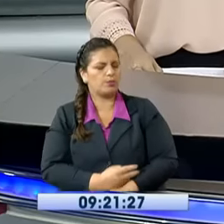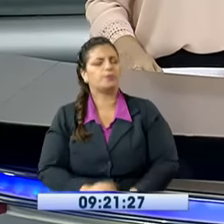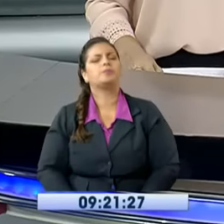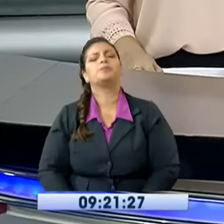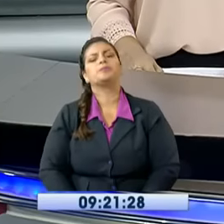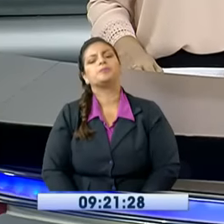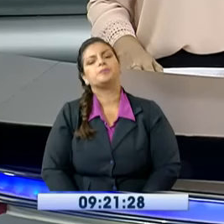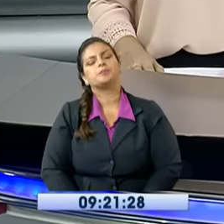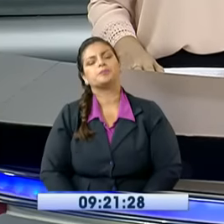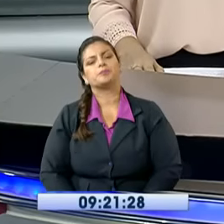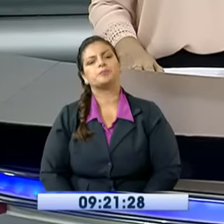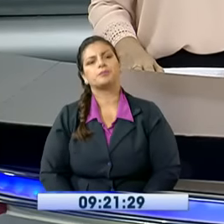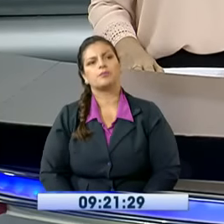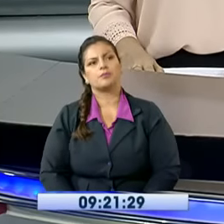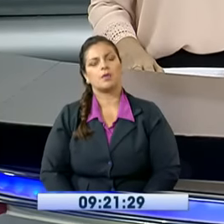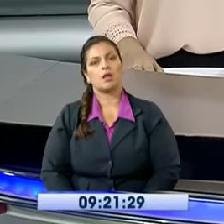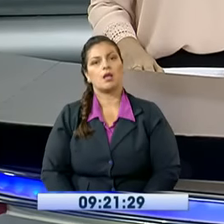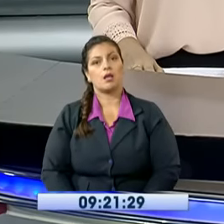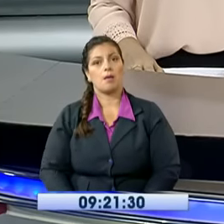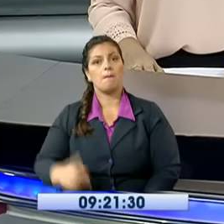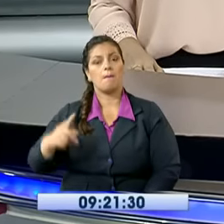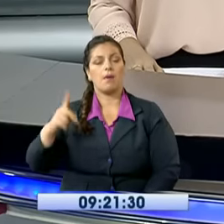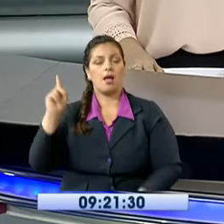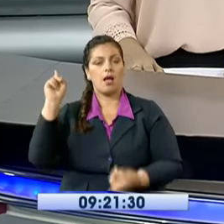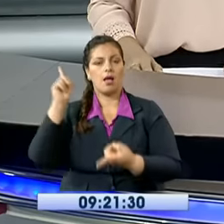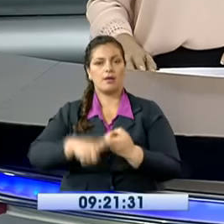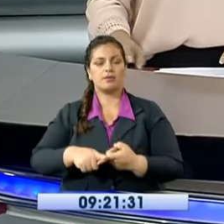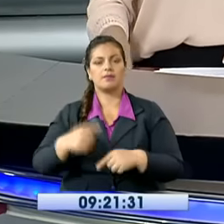disponibles hasta el próximo mes de mayo.